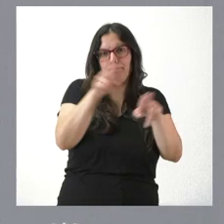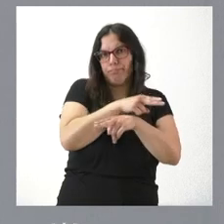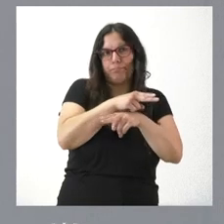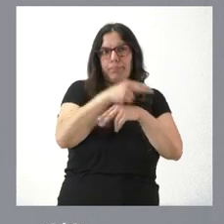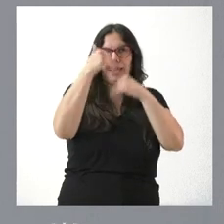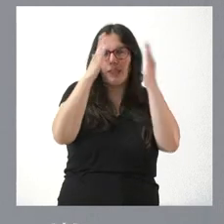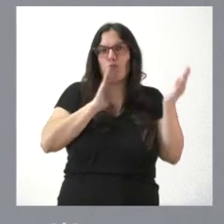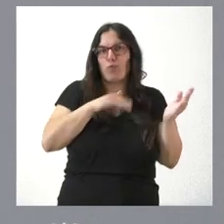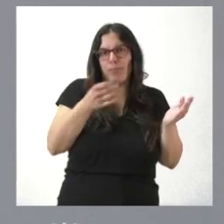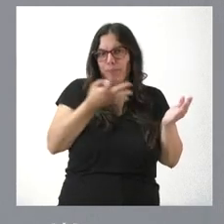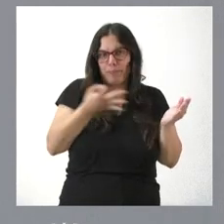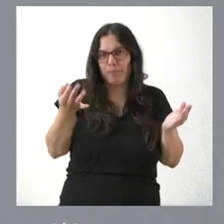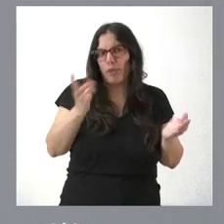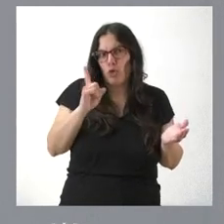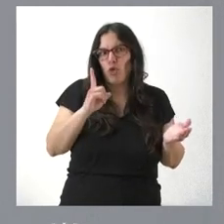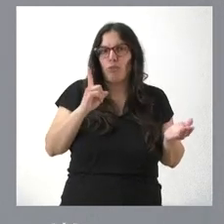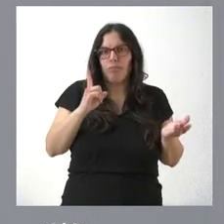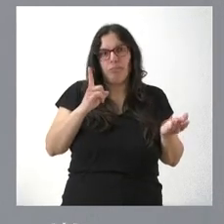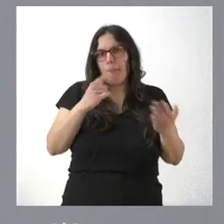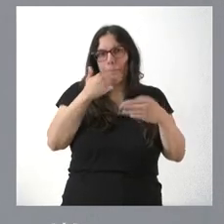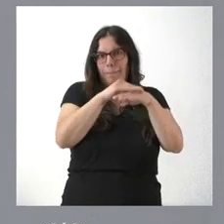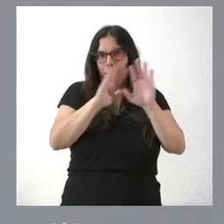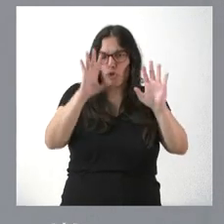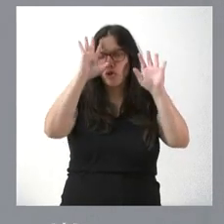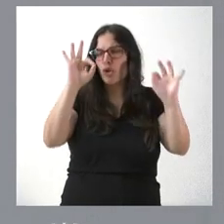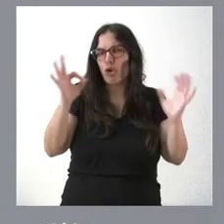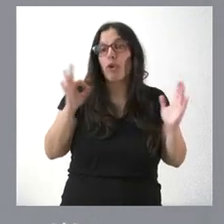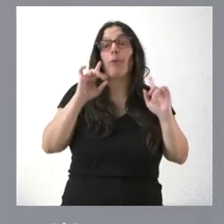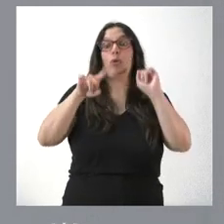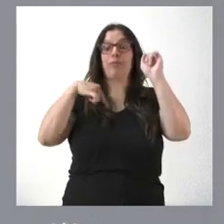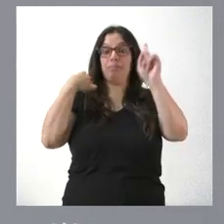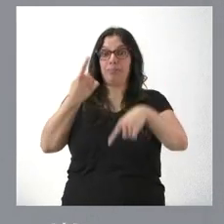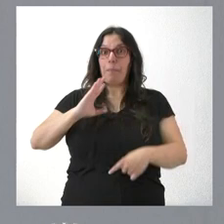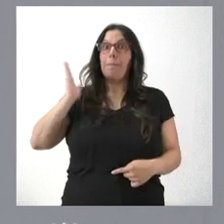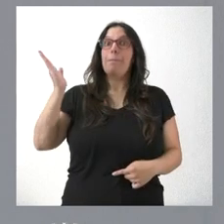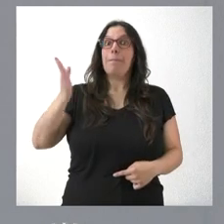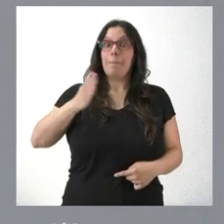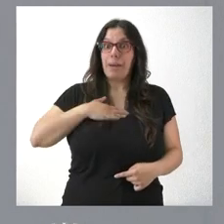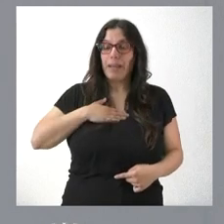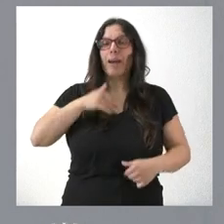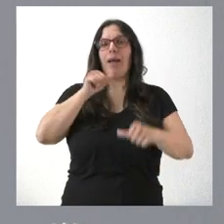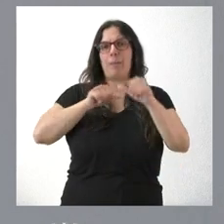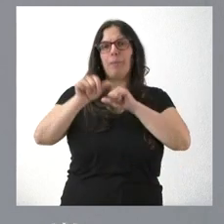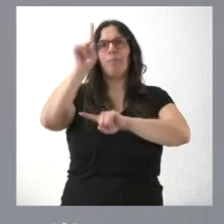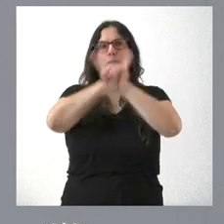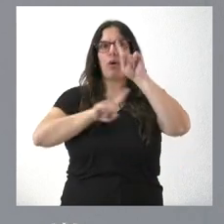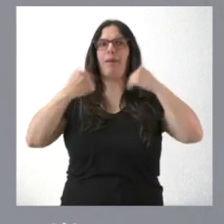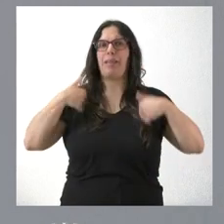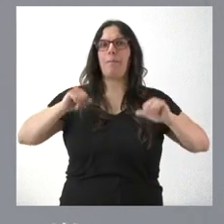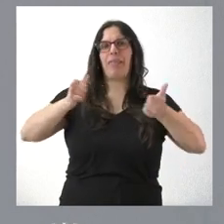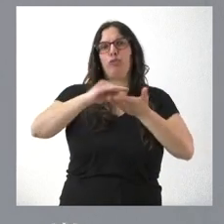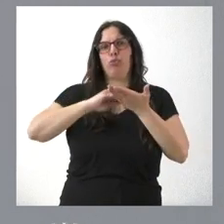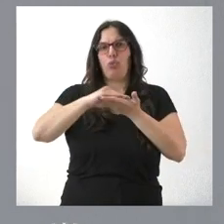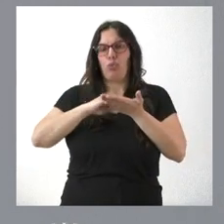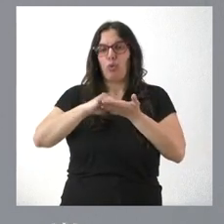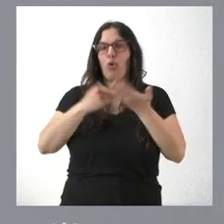tratadas adecuadamente como a nosotros nos hubiera gustado. A partir de ahí fue al día siguiente justo donde el problema lo pudimos resolver, donde